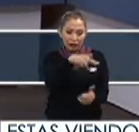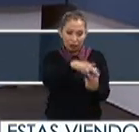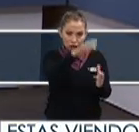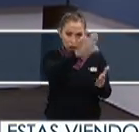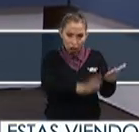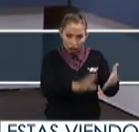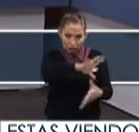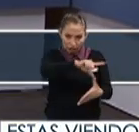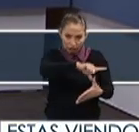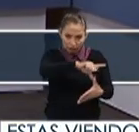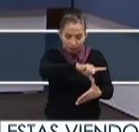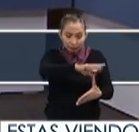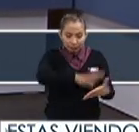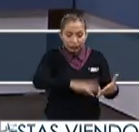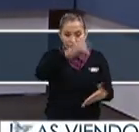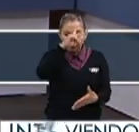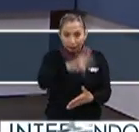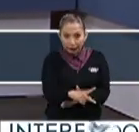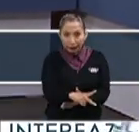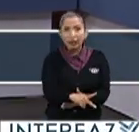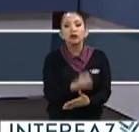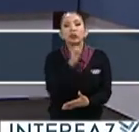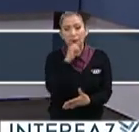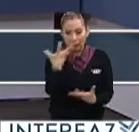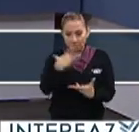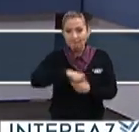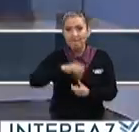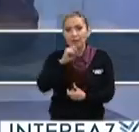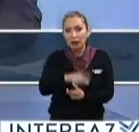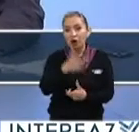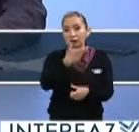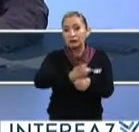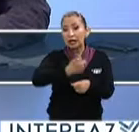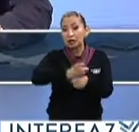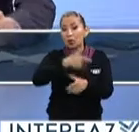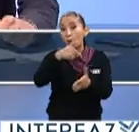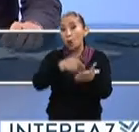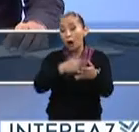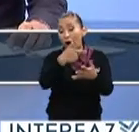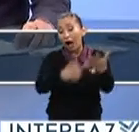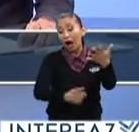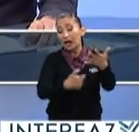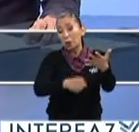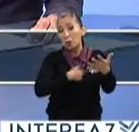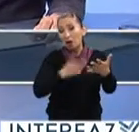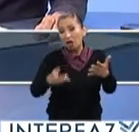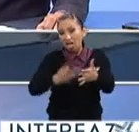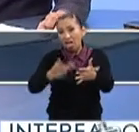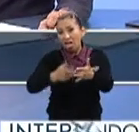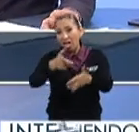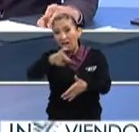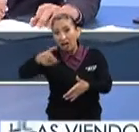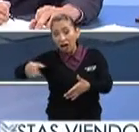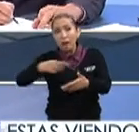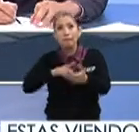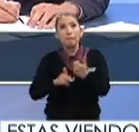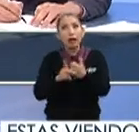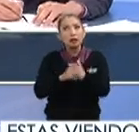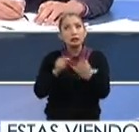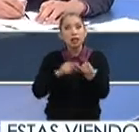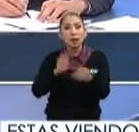región latinoamericana. México también se encuentra en el 6º lugar de este tipo de delitos, después de países